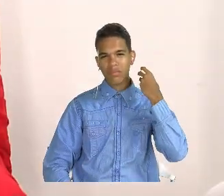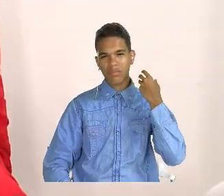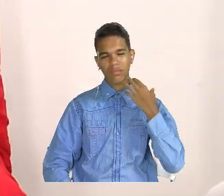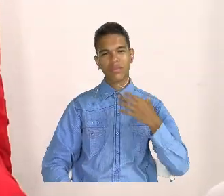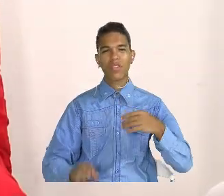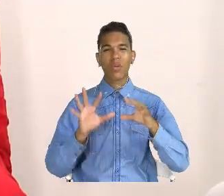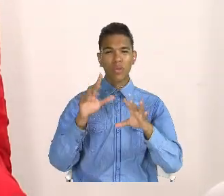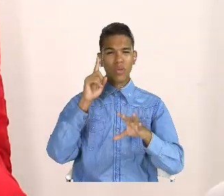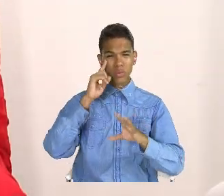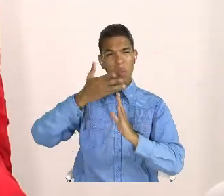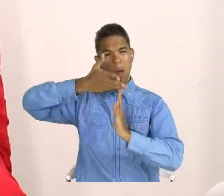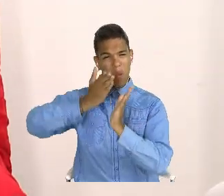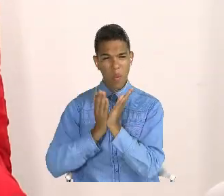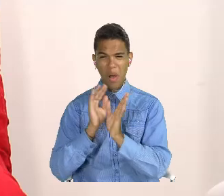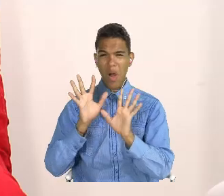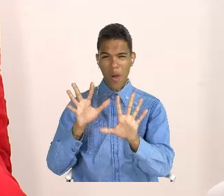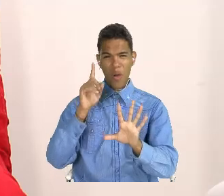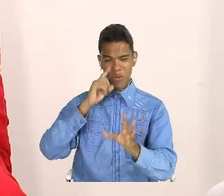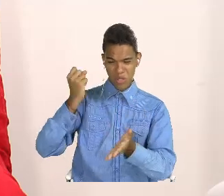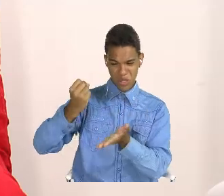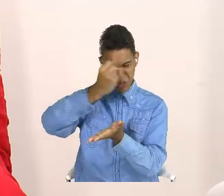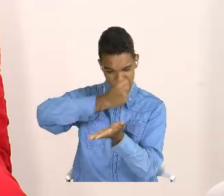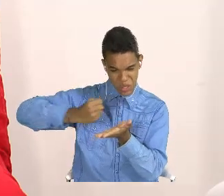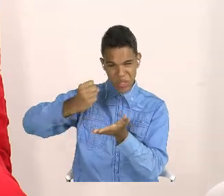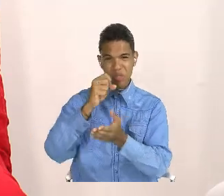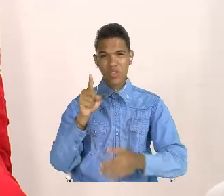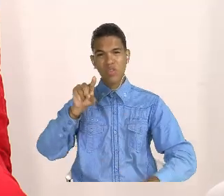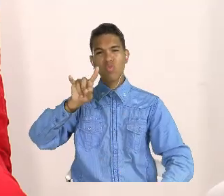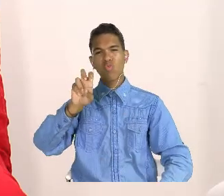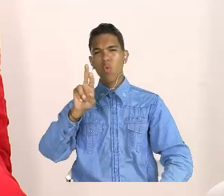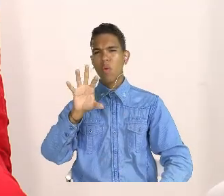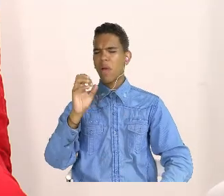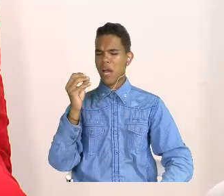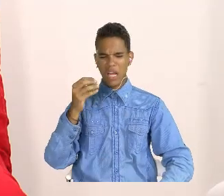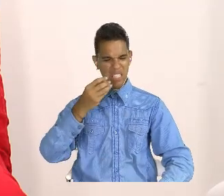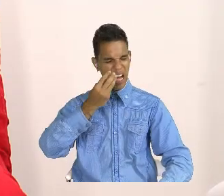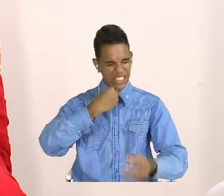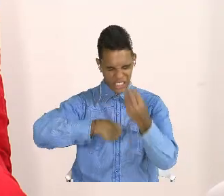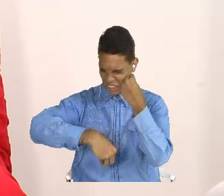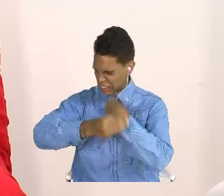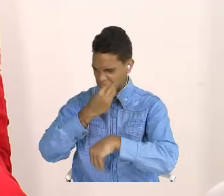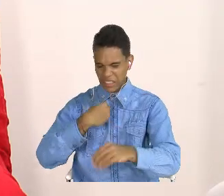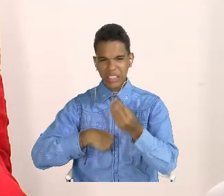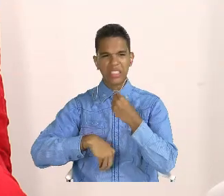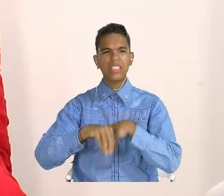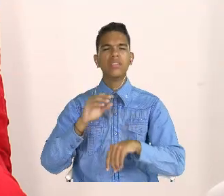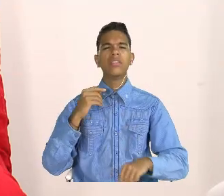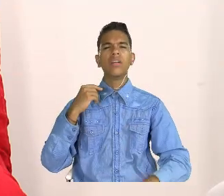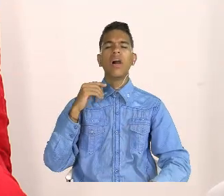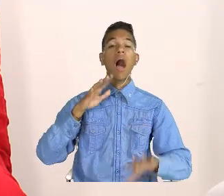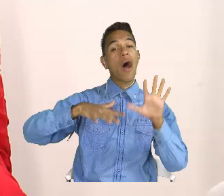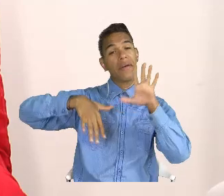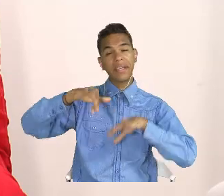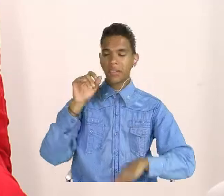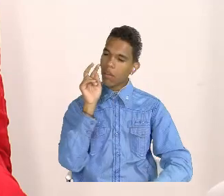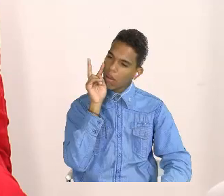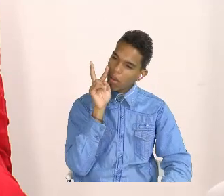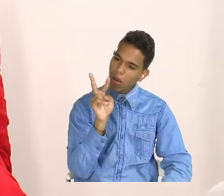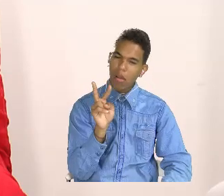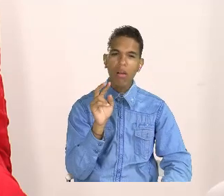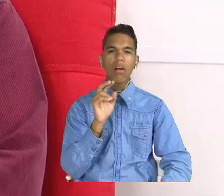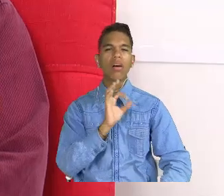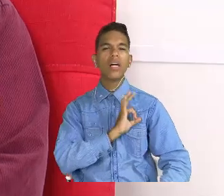venga, y obviamente le estamos metiendo una carga de eso. No, sí. Doctor, yo lo hago de vez en cuando y uno lo ve sentado todos los fines de semana haciendo el mismo